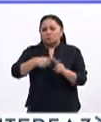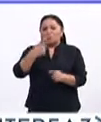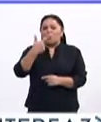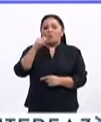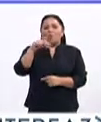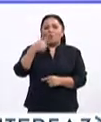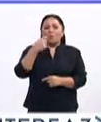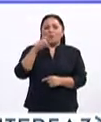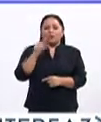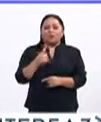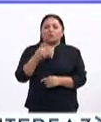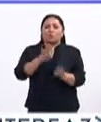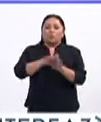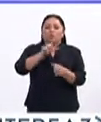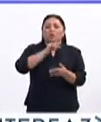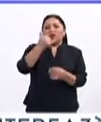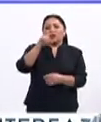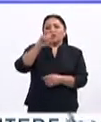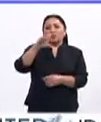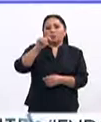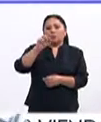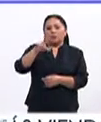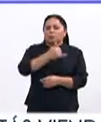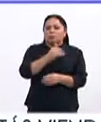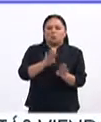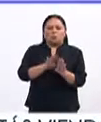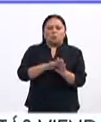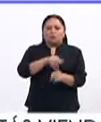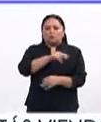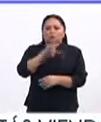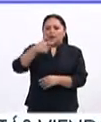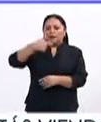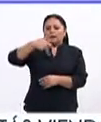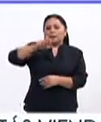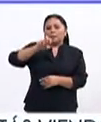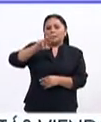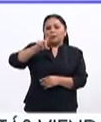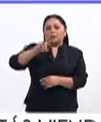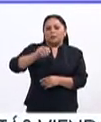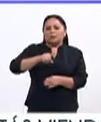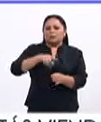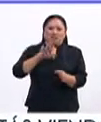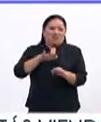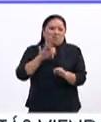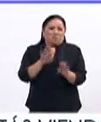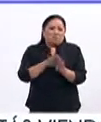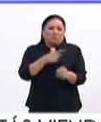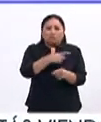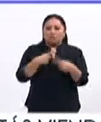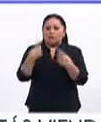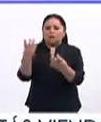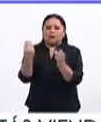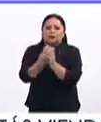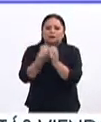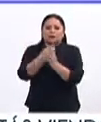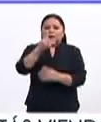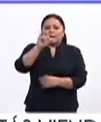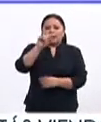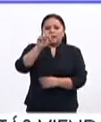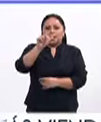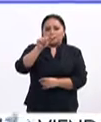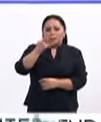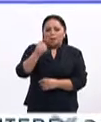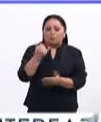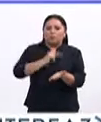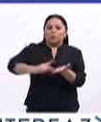Góngora, un lector también muy aplicado de Quevedo, que te esté dando clases de literatura, de poesía,